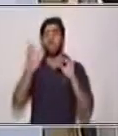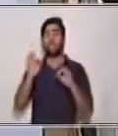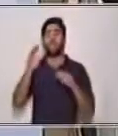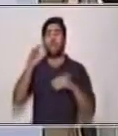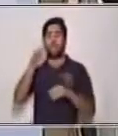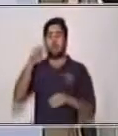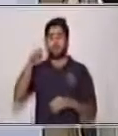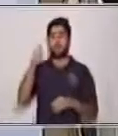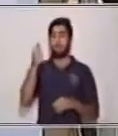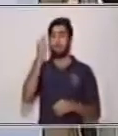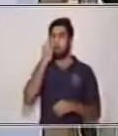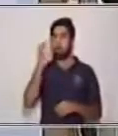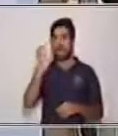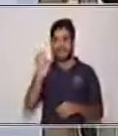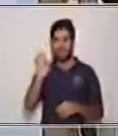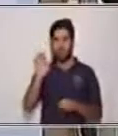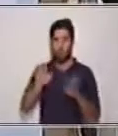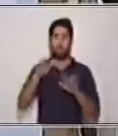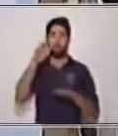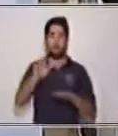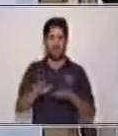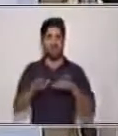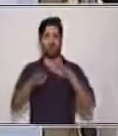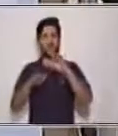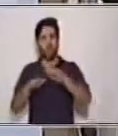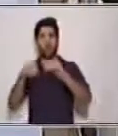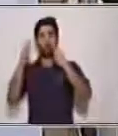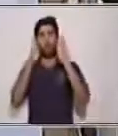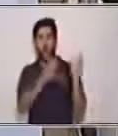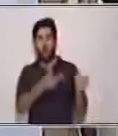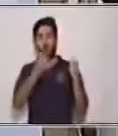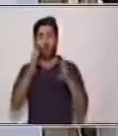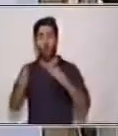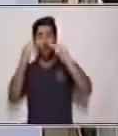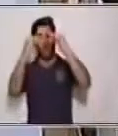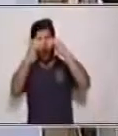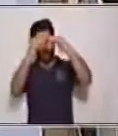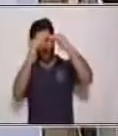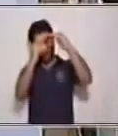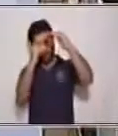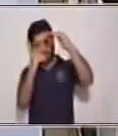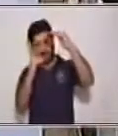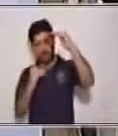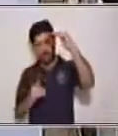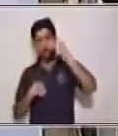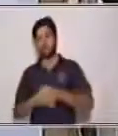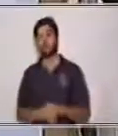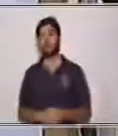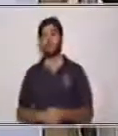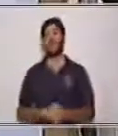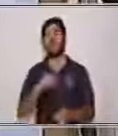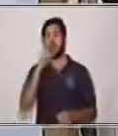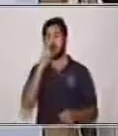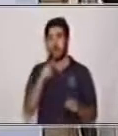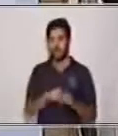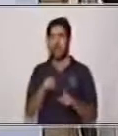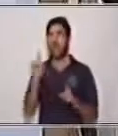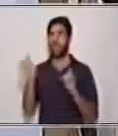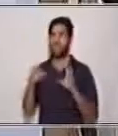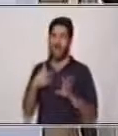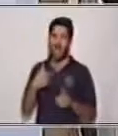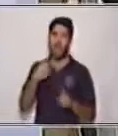paso a paso, ¿sí? También en los textos instructivos encontramos marcas gráficas como